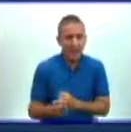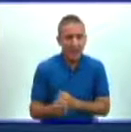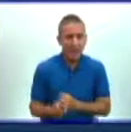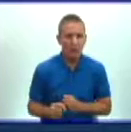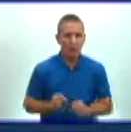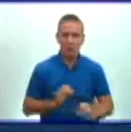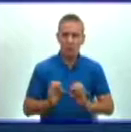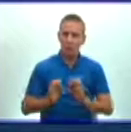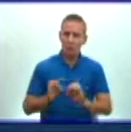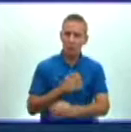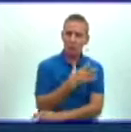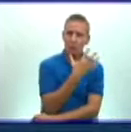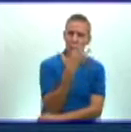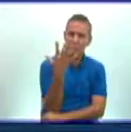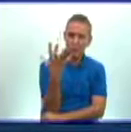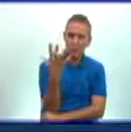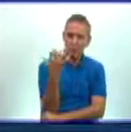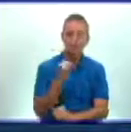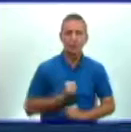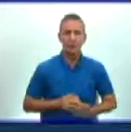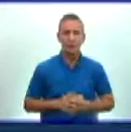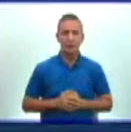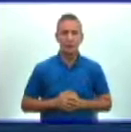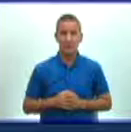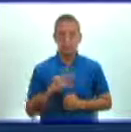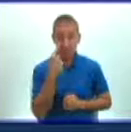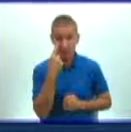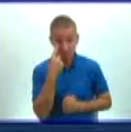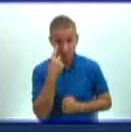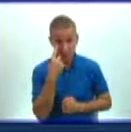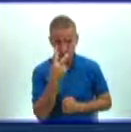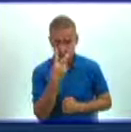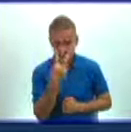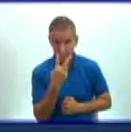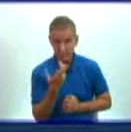su árbol encubridor. Miren,